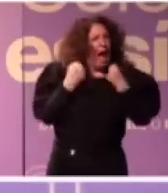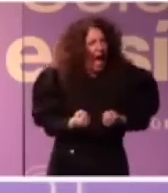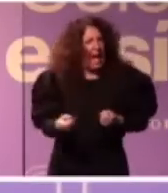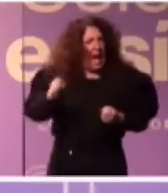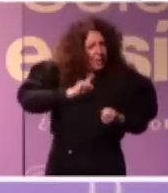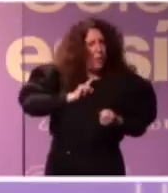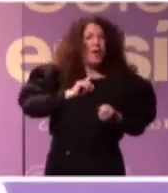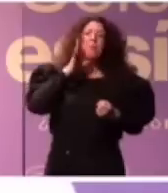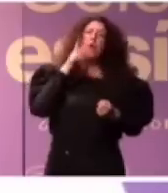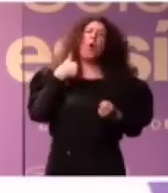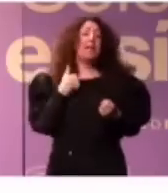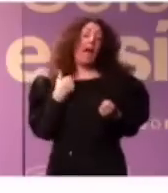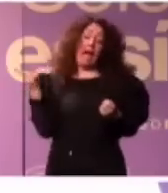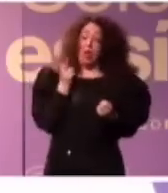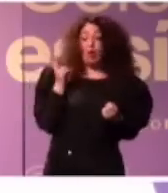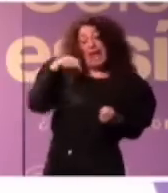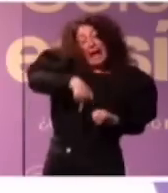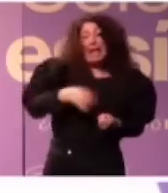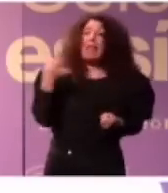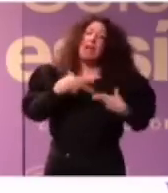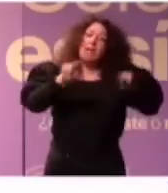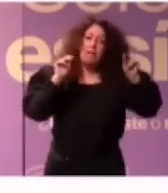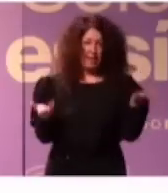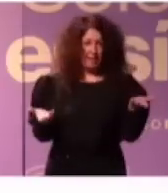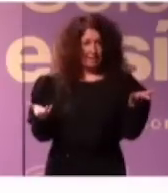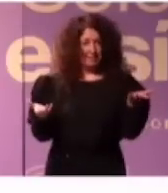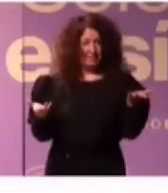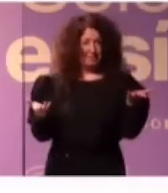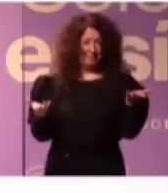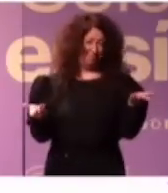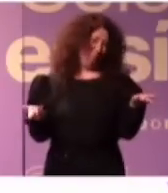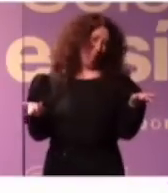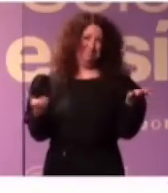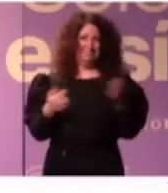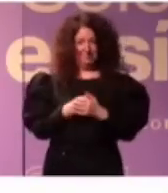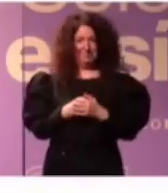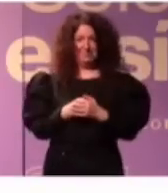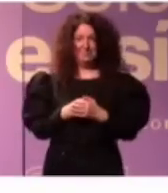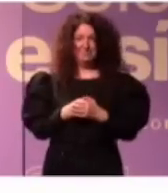continuar porque ya que estáis aquí tenéis que terminar.